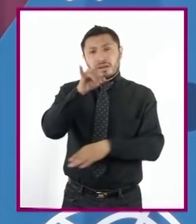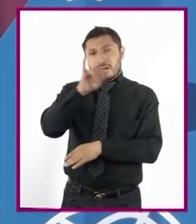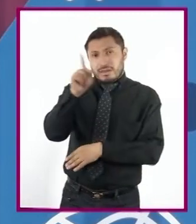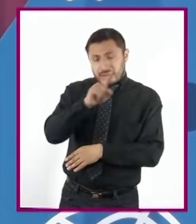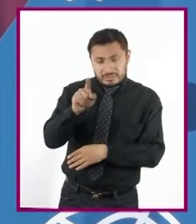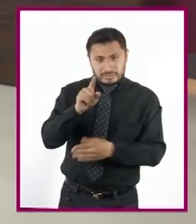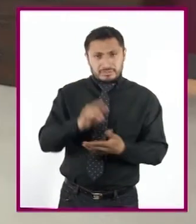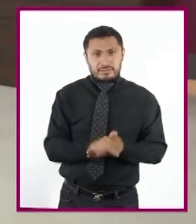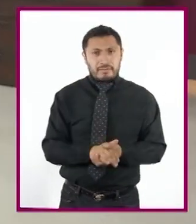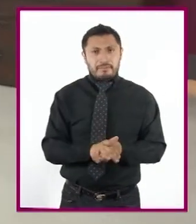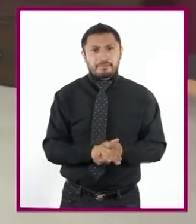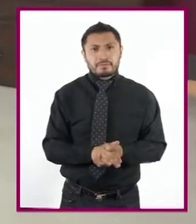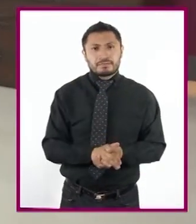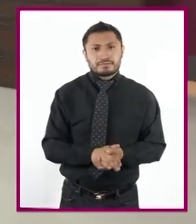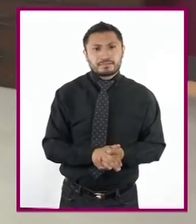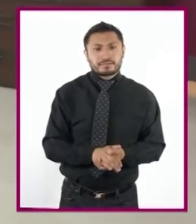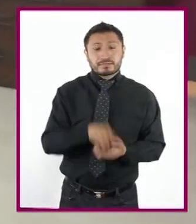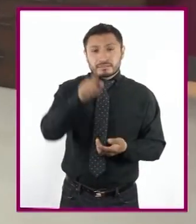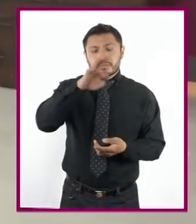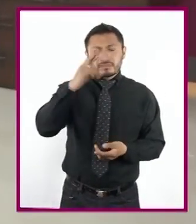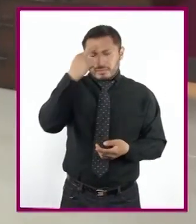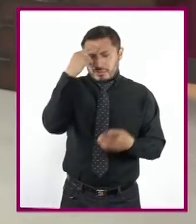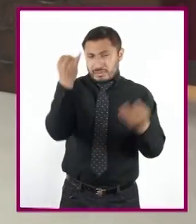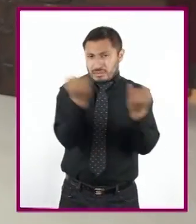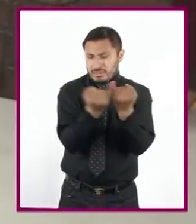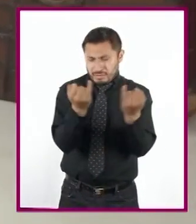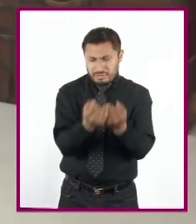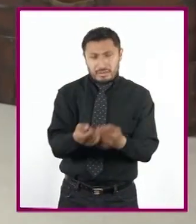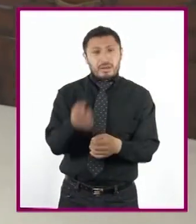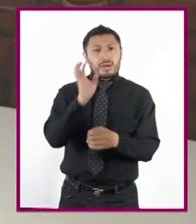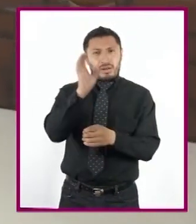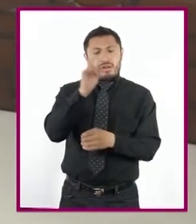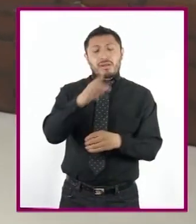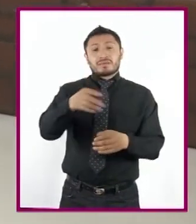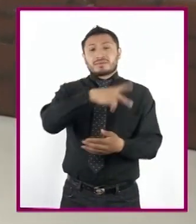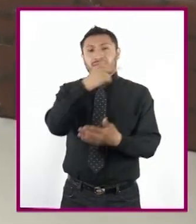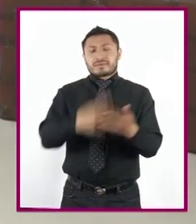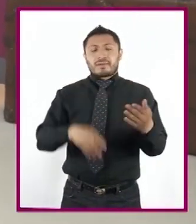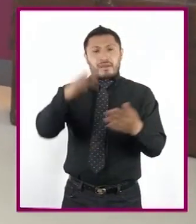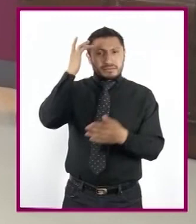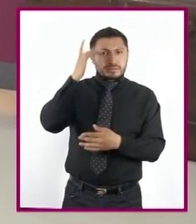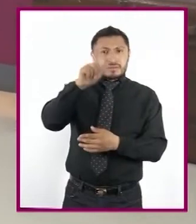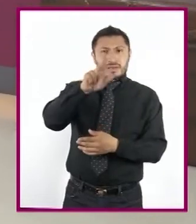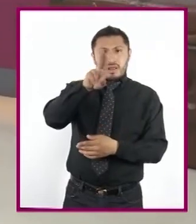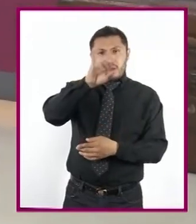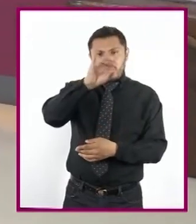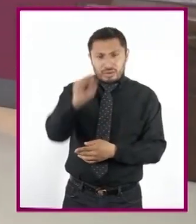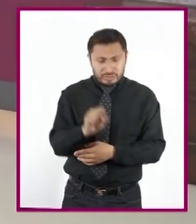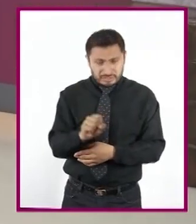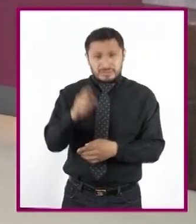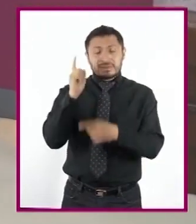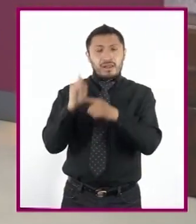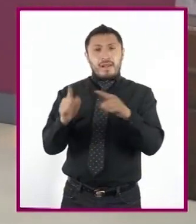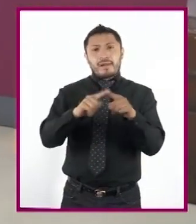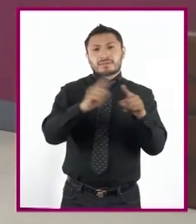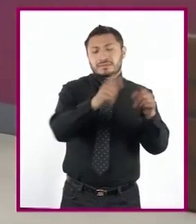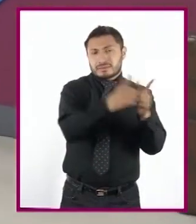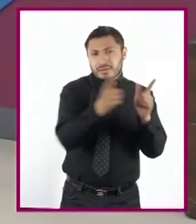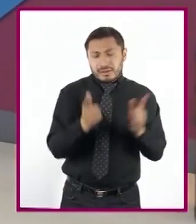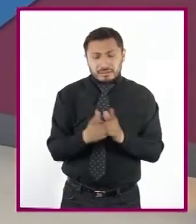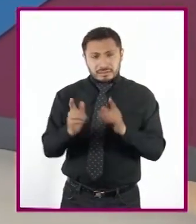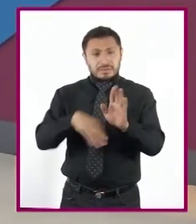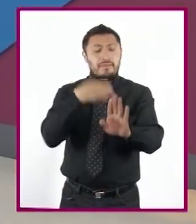Díaz. Recuerden también que al momento de emitirse el Plan de San Luis, diversos grupos se unieron a la causa de